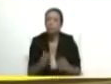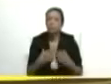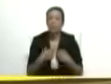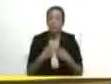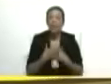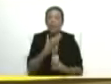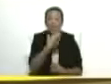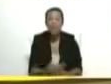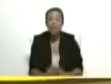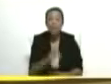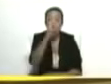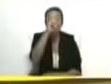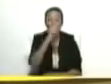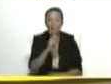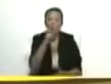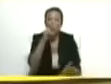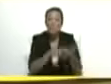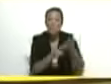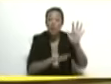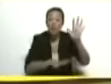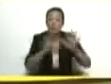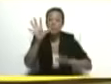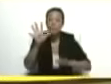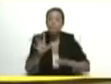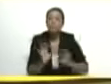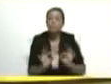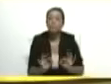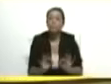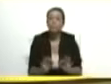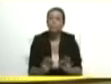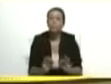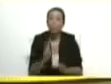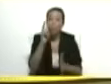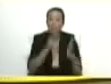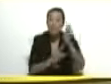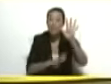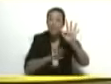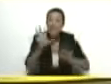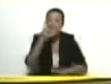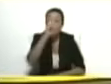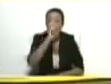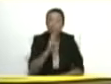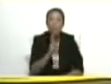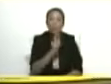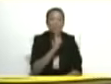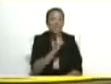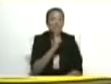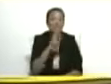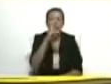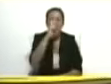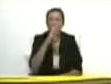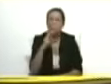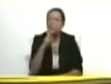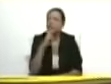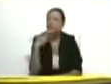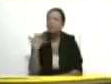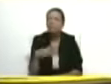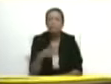de diciembre del año 2015. El 2015 había sido un año difícil.